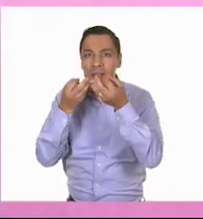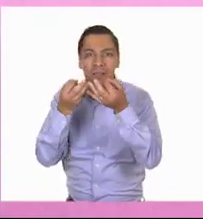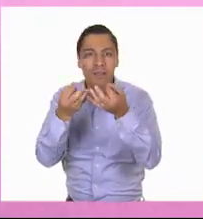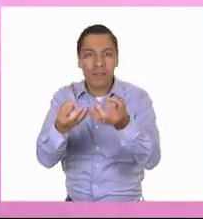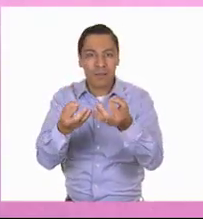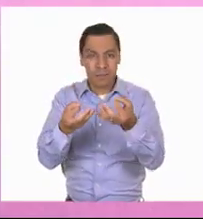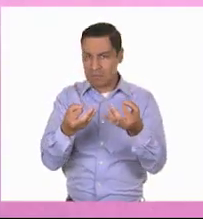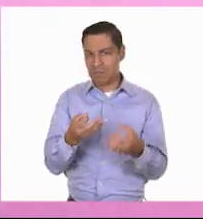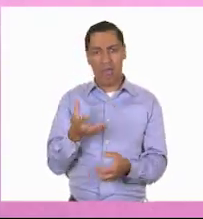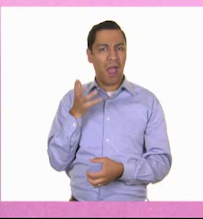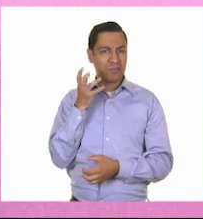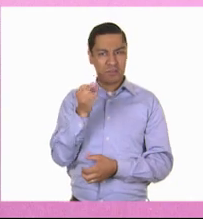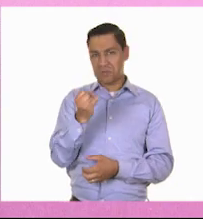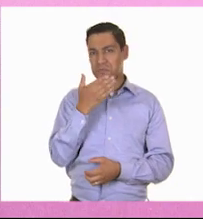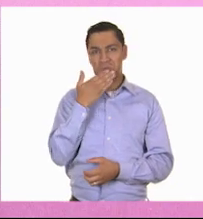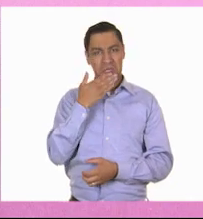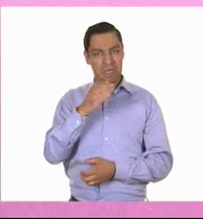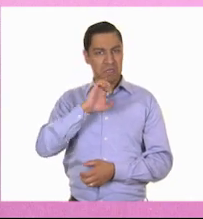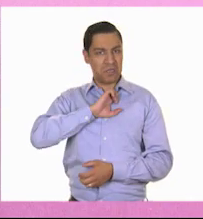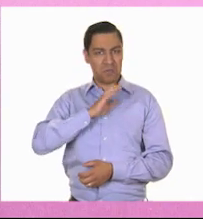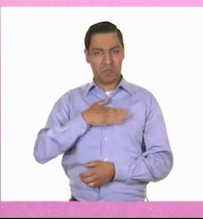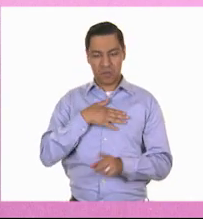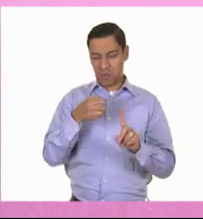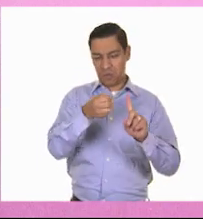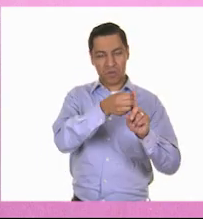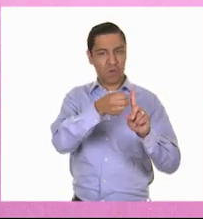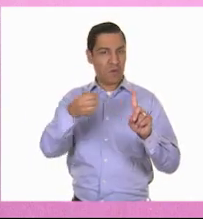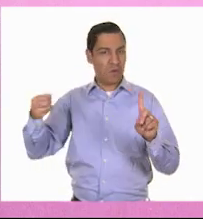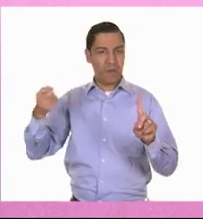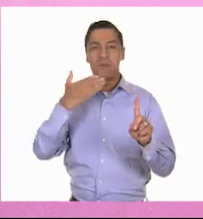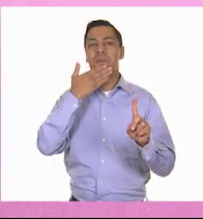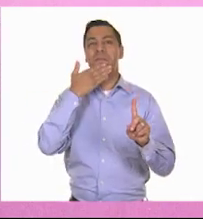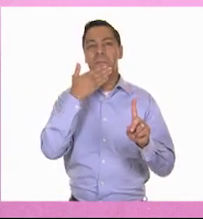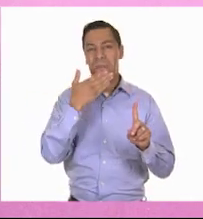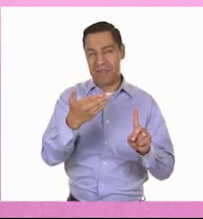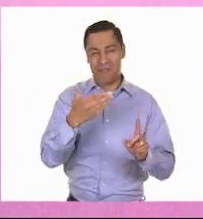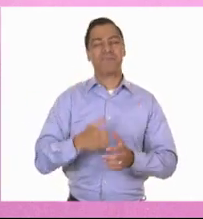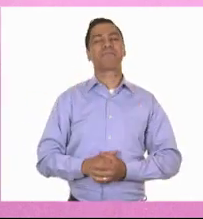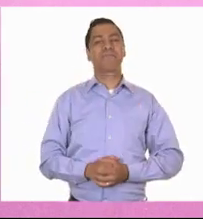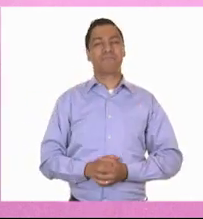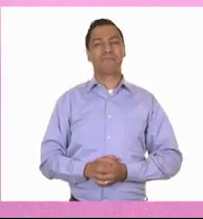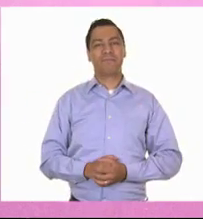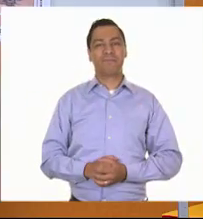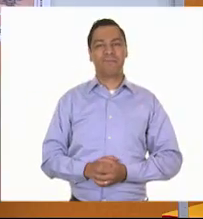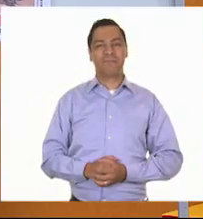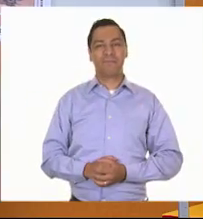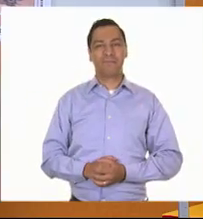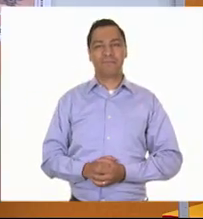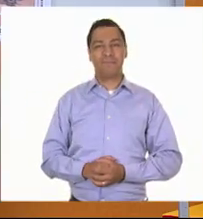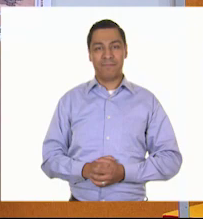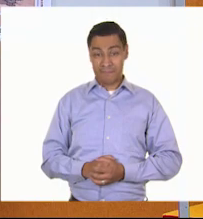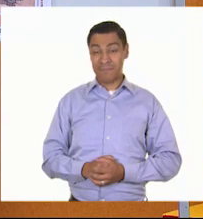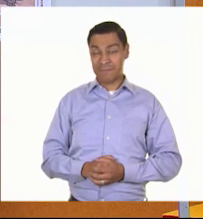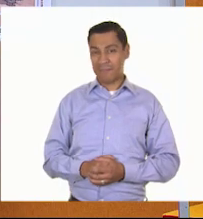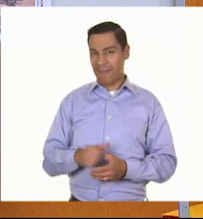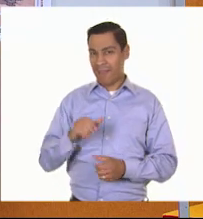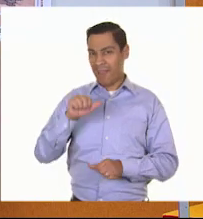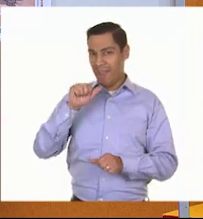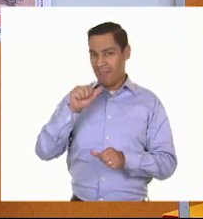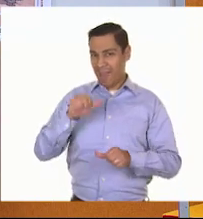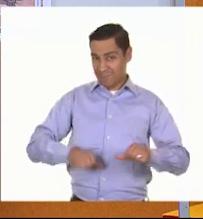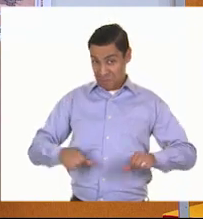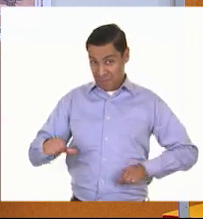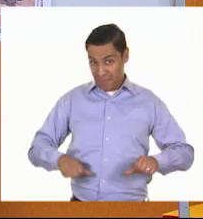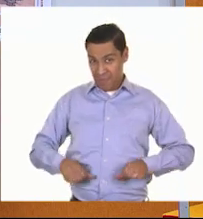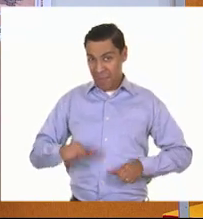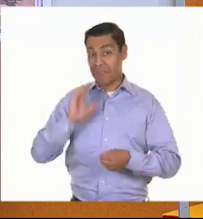Y ese juego me parece muy interesante, ¿eh? La verdad es que sí me gustó mucho. Muy bien. Al concluir la actividad nos